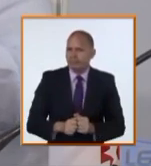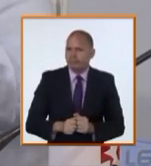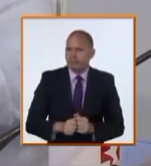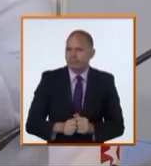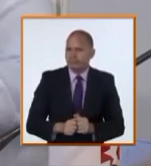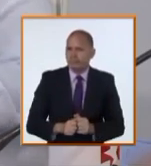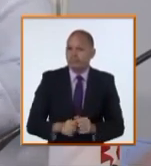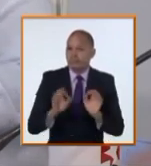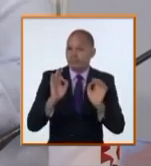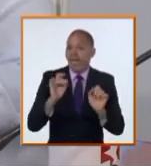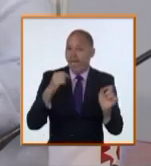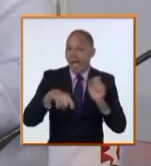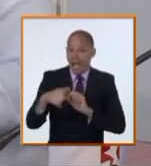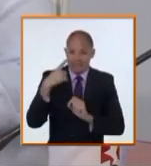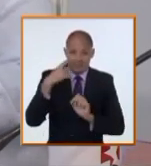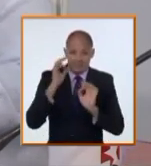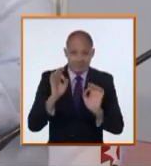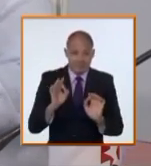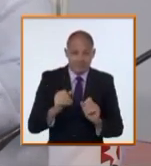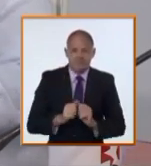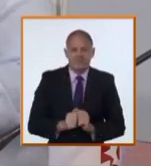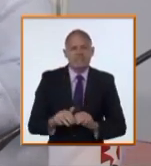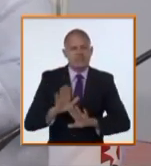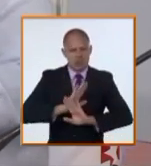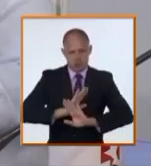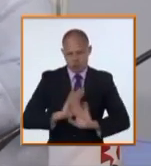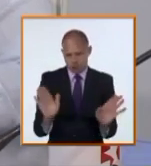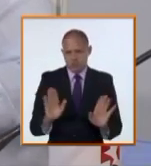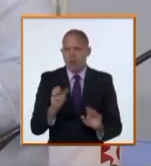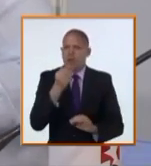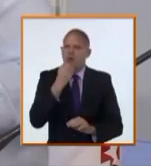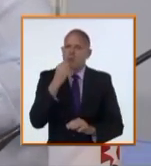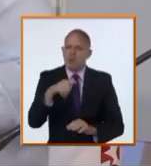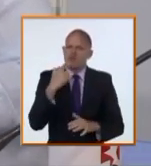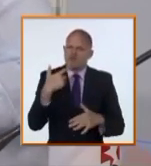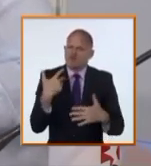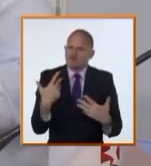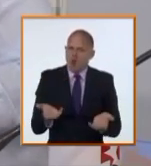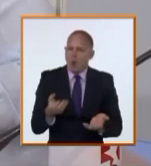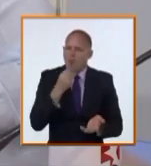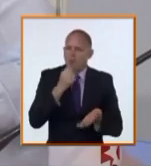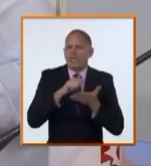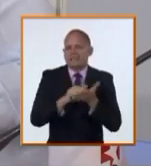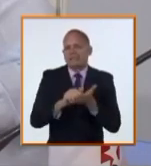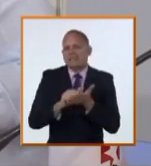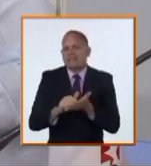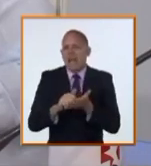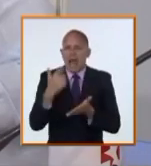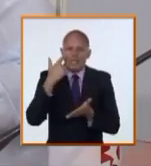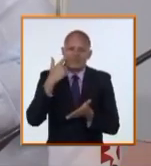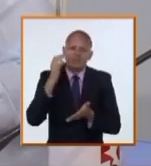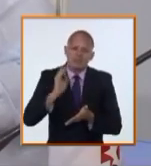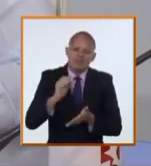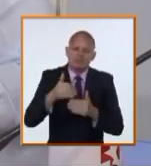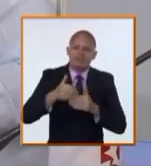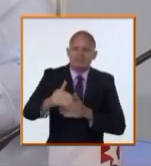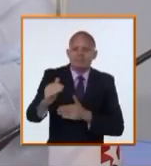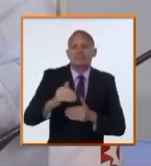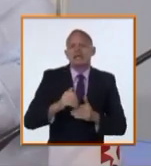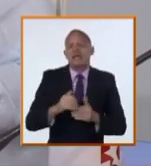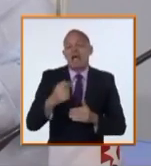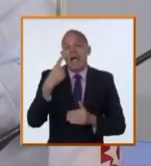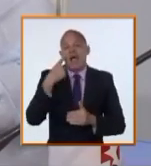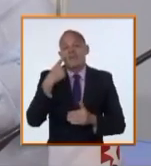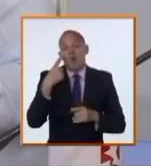respuesta conjunta ante estos retos para asegurar un nivel de servicio acorde a los estándares Internacionales y